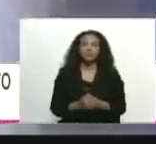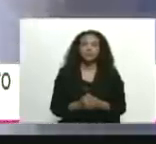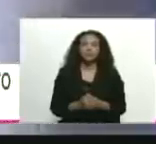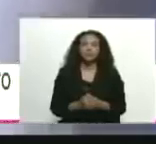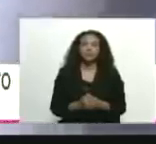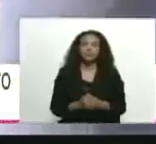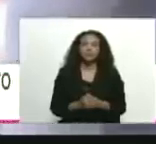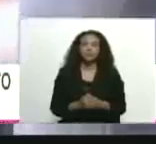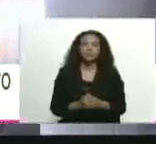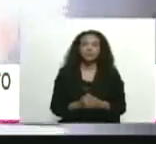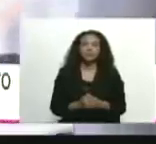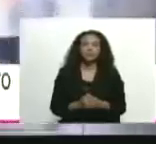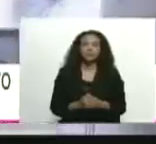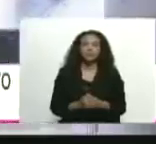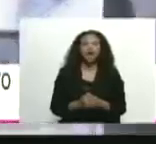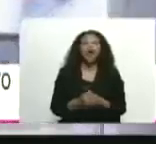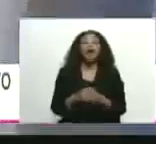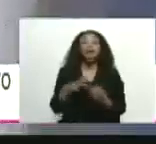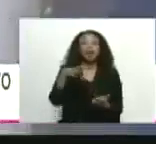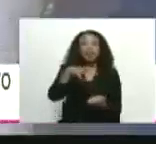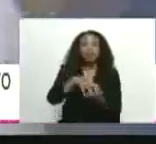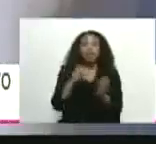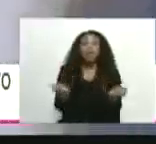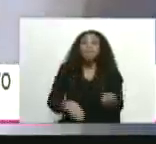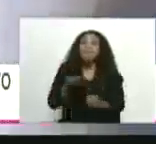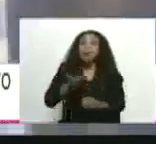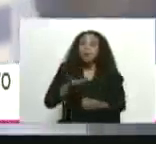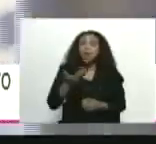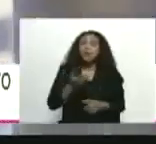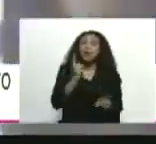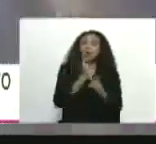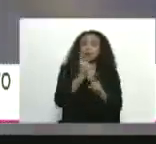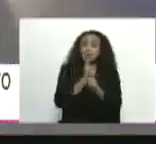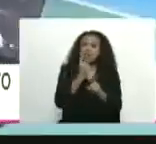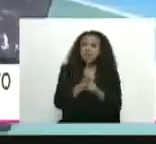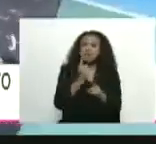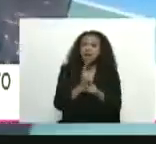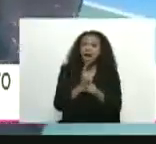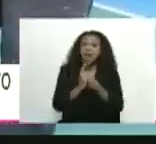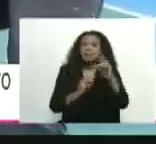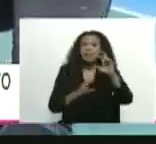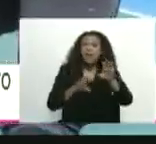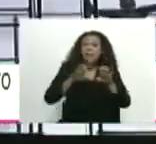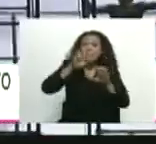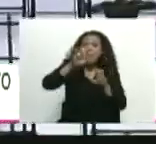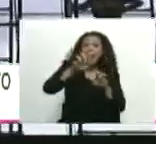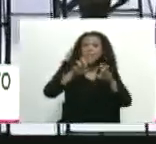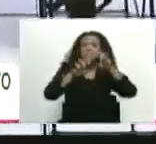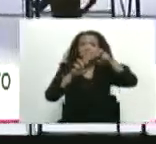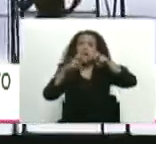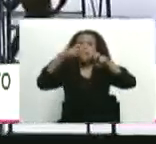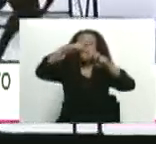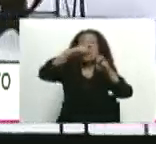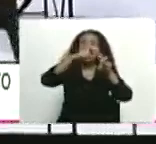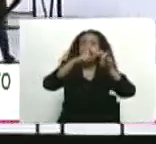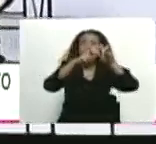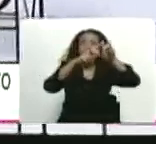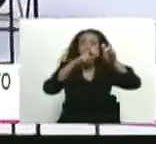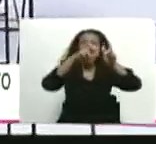es como uno de los estados más importantes en la competición de escalada. Es para nosotros.